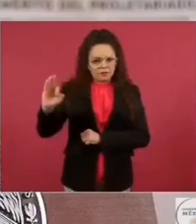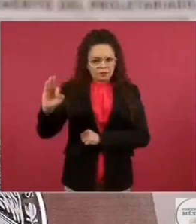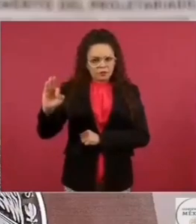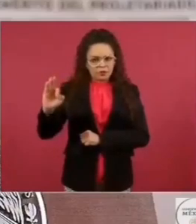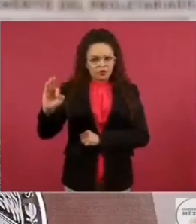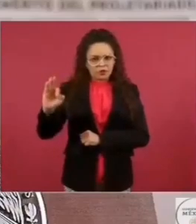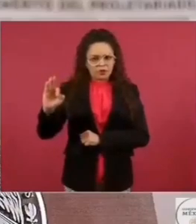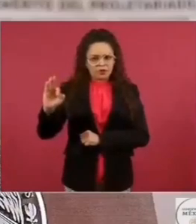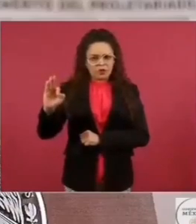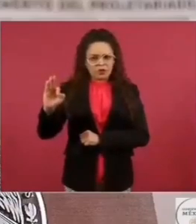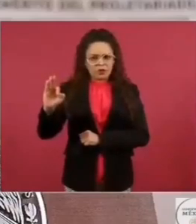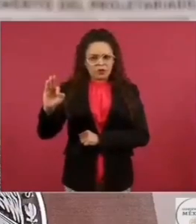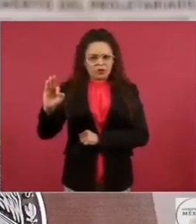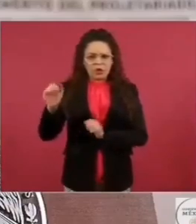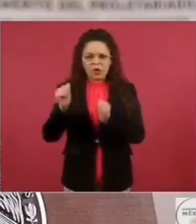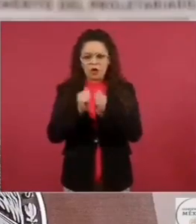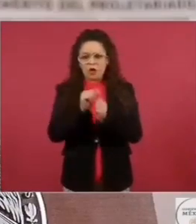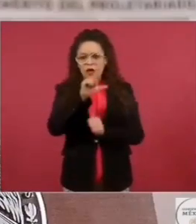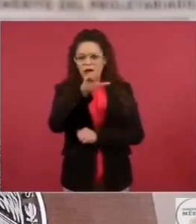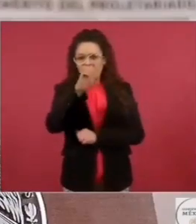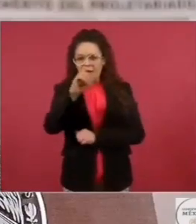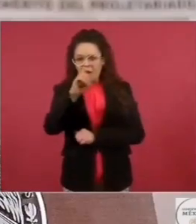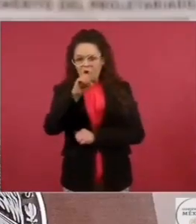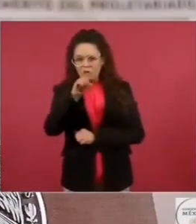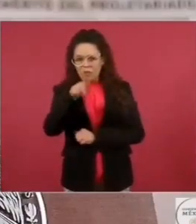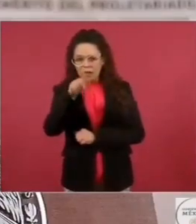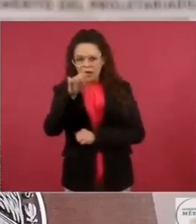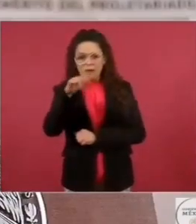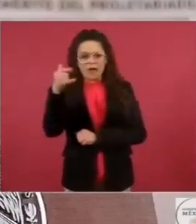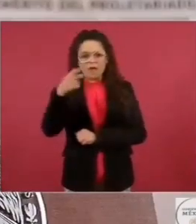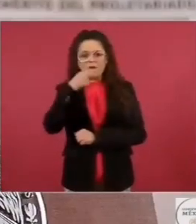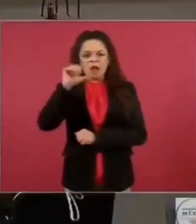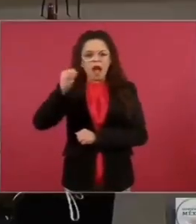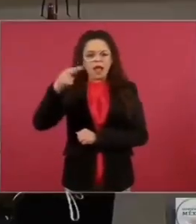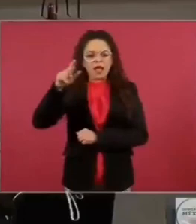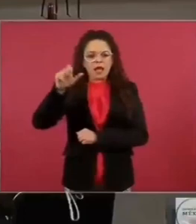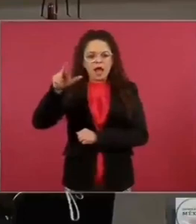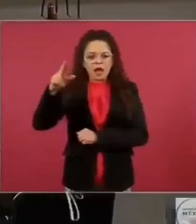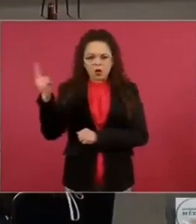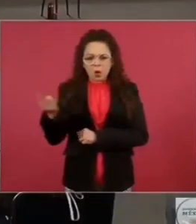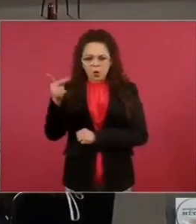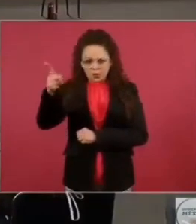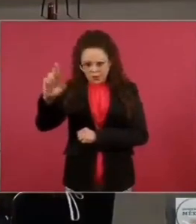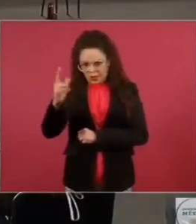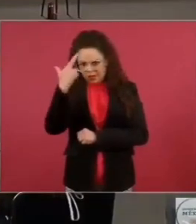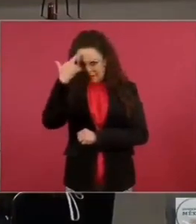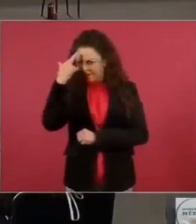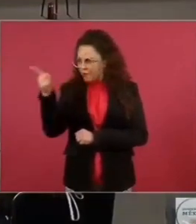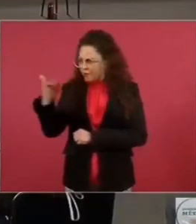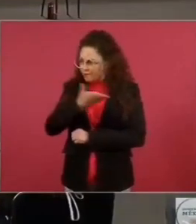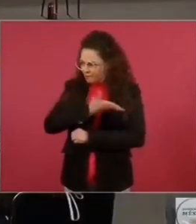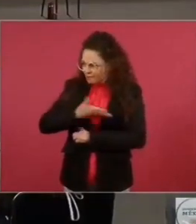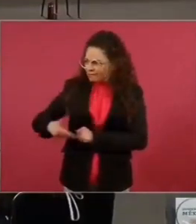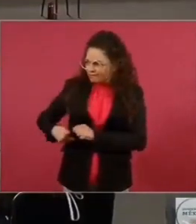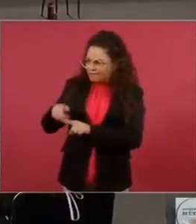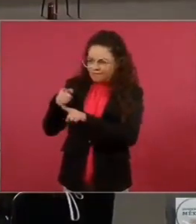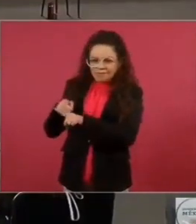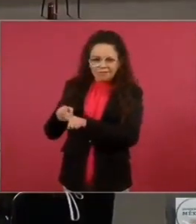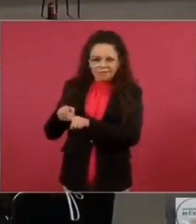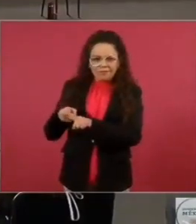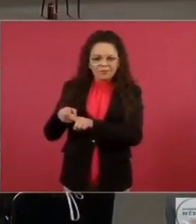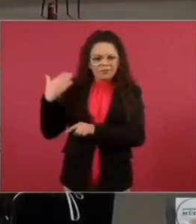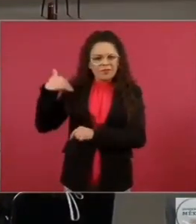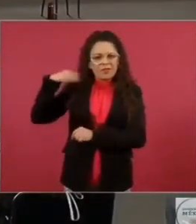acompañado, decía yo, de Leo Zuckerman y Aguilar Camín, quien, señor presidente, usted recordará que le mienta la